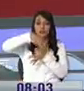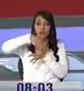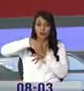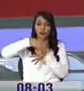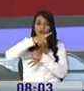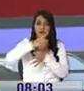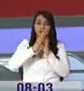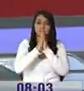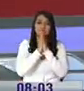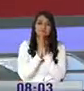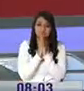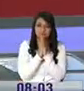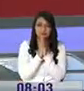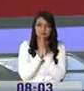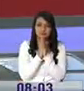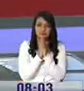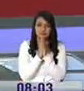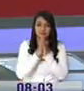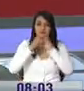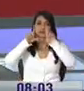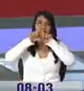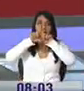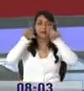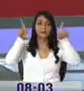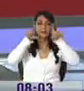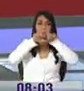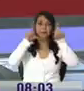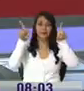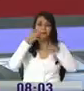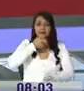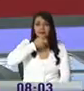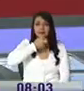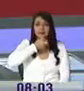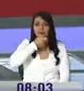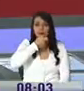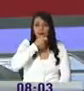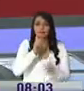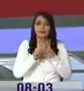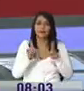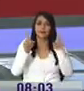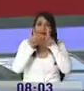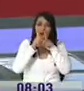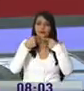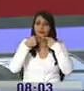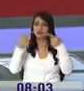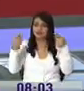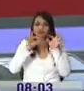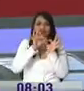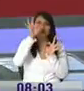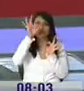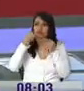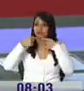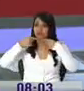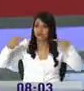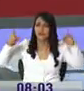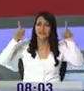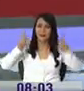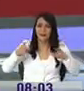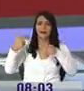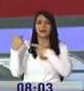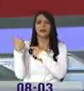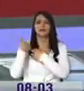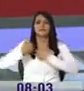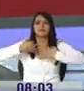llamado a que la divulgación de los datos de pronósticos y encuestas se efectúen de manera responsable a dicho sobre